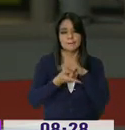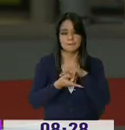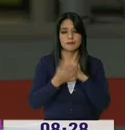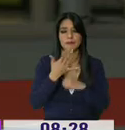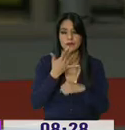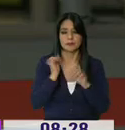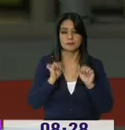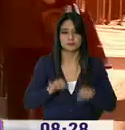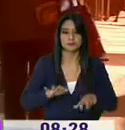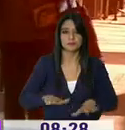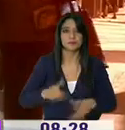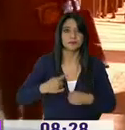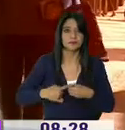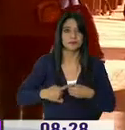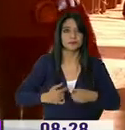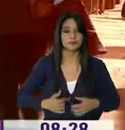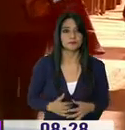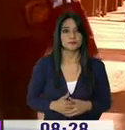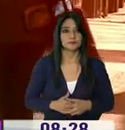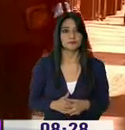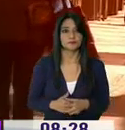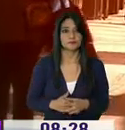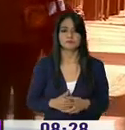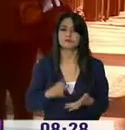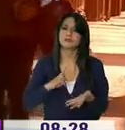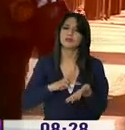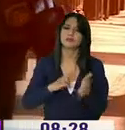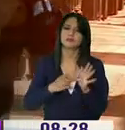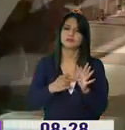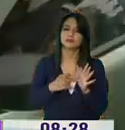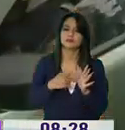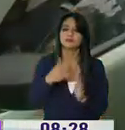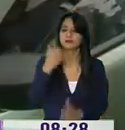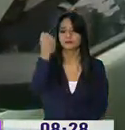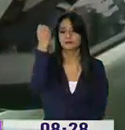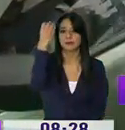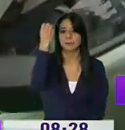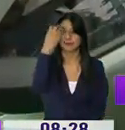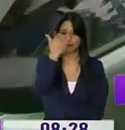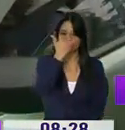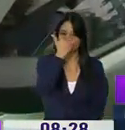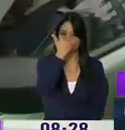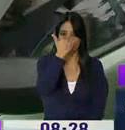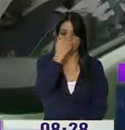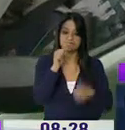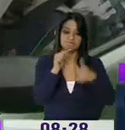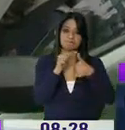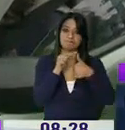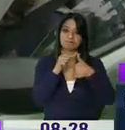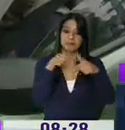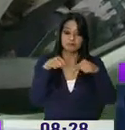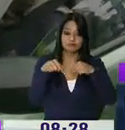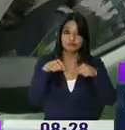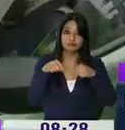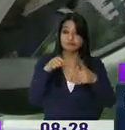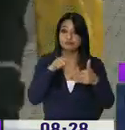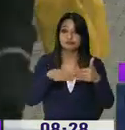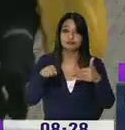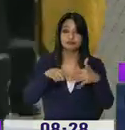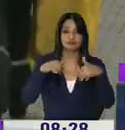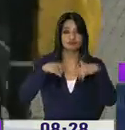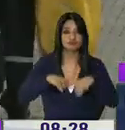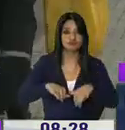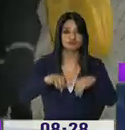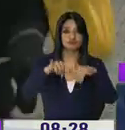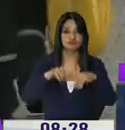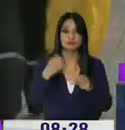Veamos. ¿Qué significa estar en semáforo en rojo? Primero, las restricciones de movilidad continúan. La